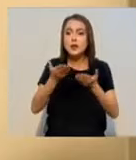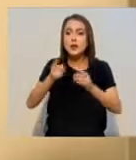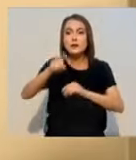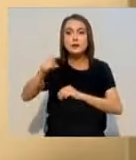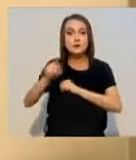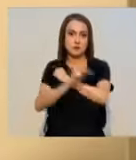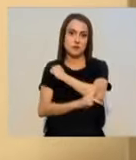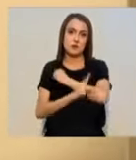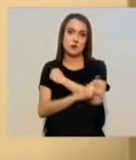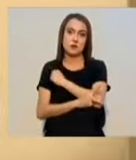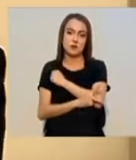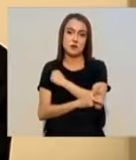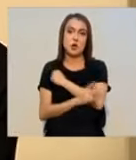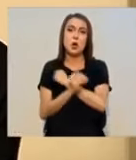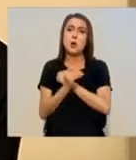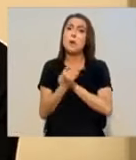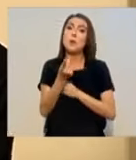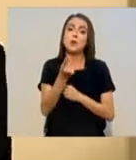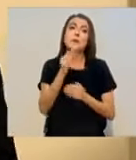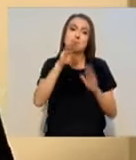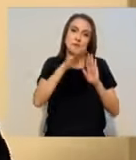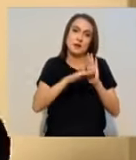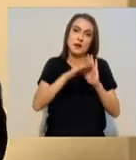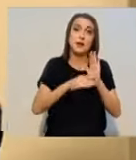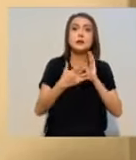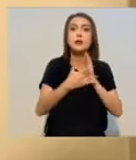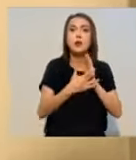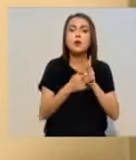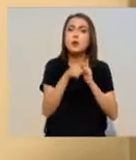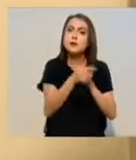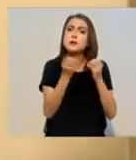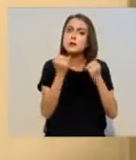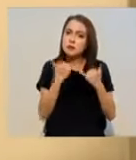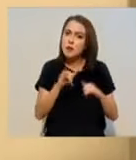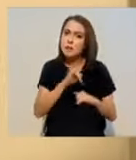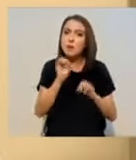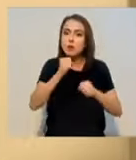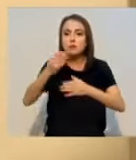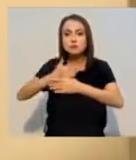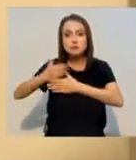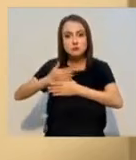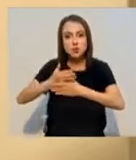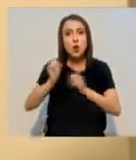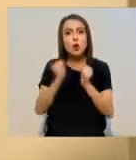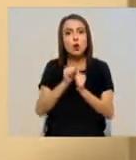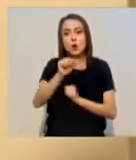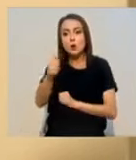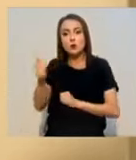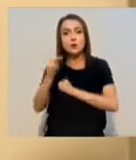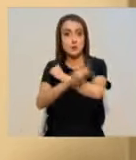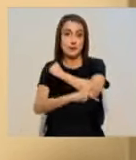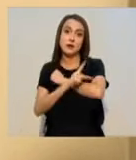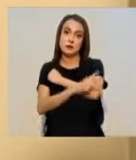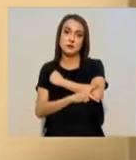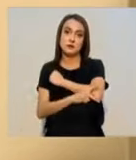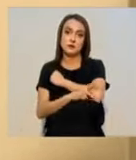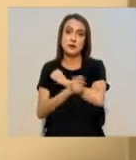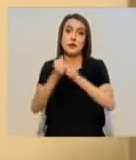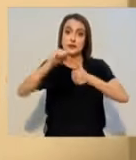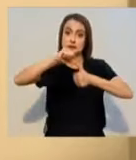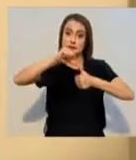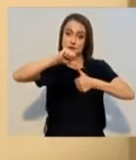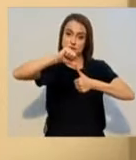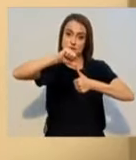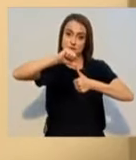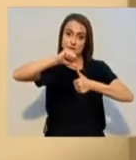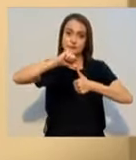necesidades del país a un muy bajo costo, tecnología que además podrá ser compartida con los países hermanos de